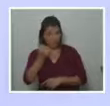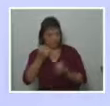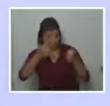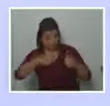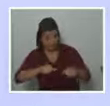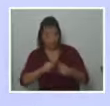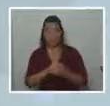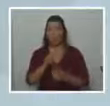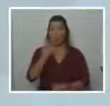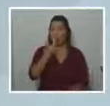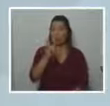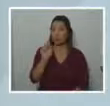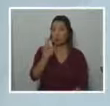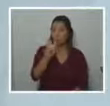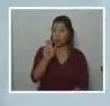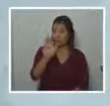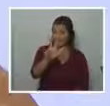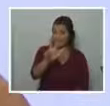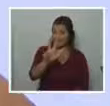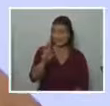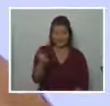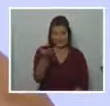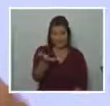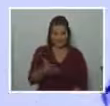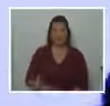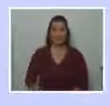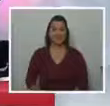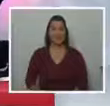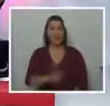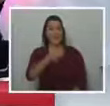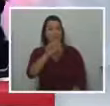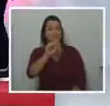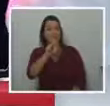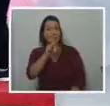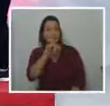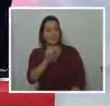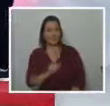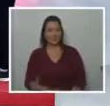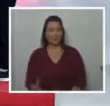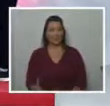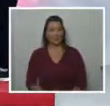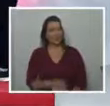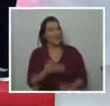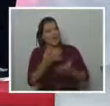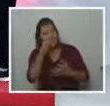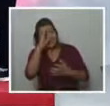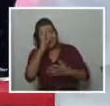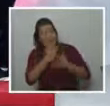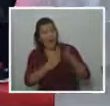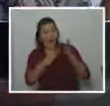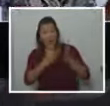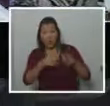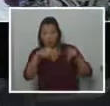parece? Uno, dos, tres, adelante, doña María. Saludos para alguien.